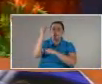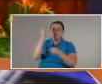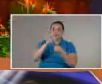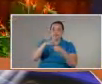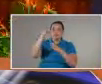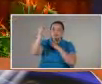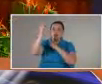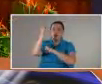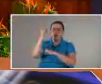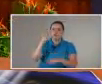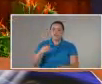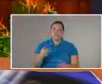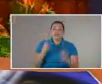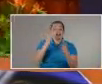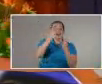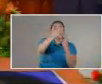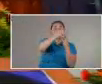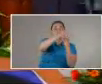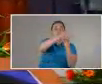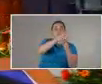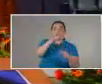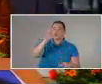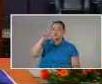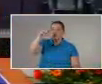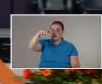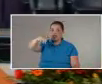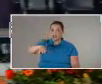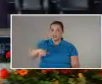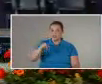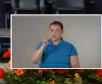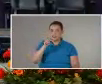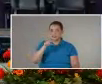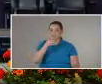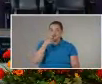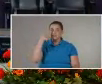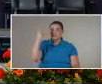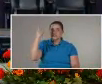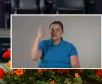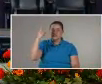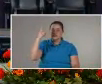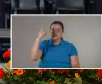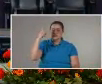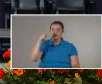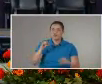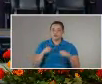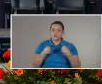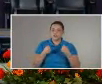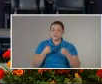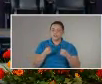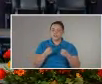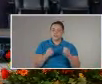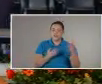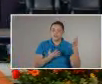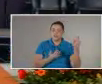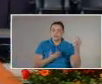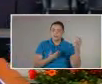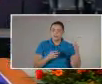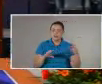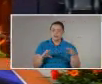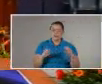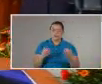atravesarlo, hermano, no permanecer en él. Así que hoy Dios hace un llamado como lo hizo con